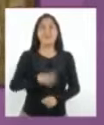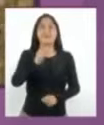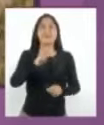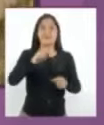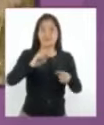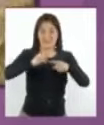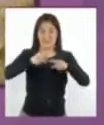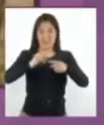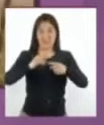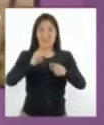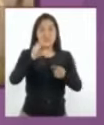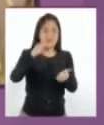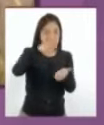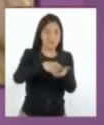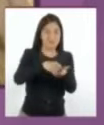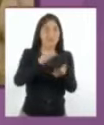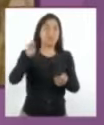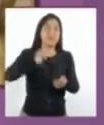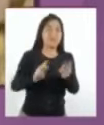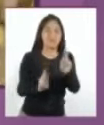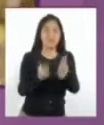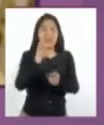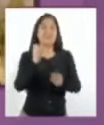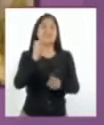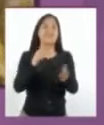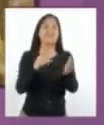de frijol de más de 8.000 años.